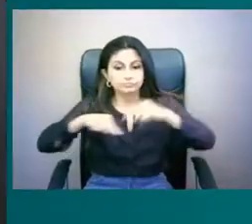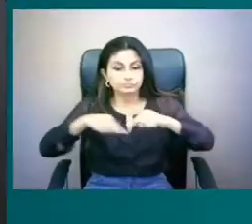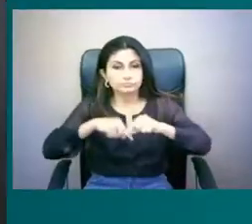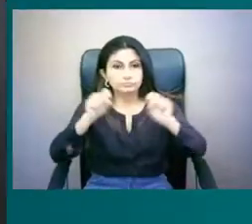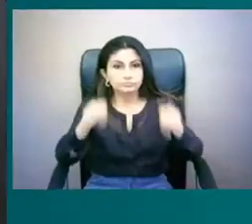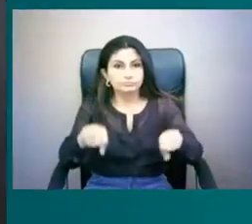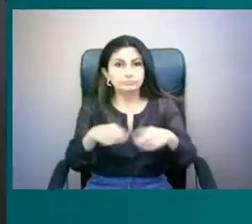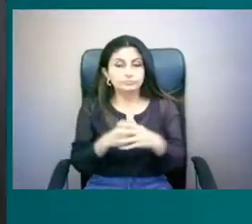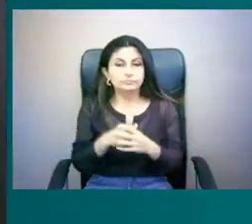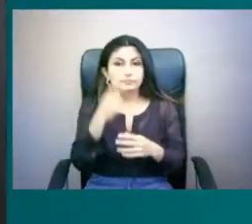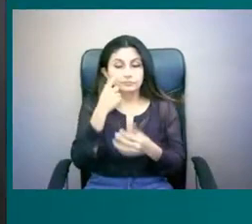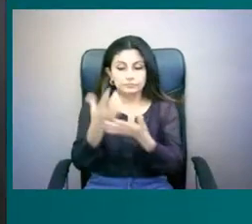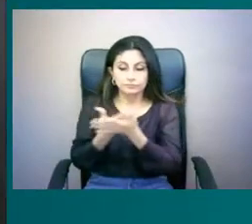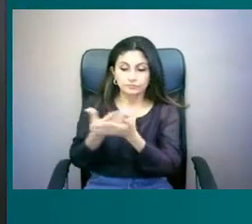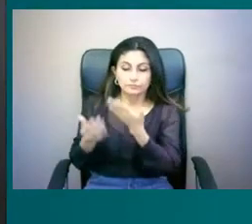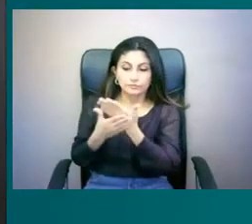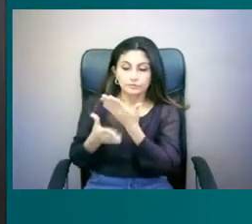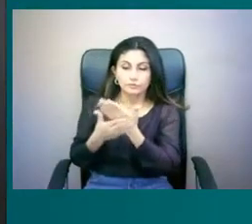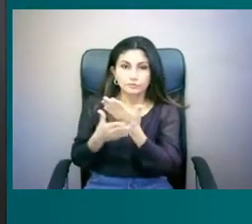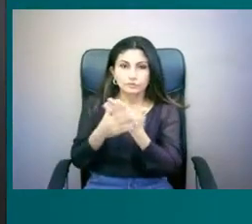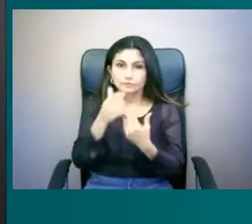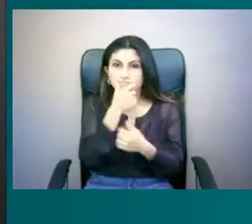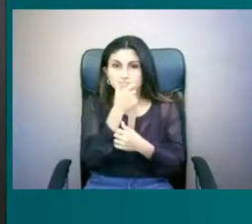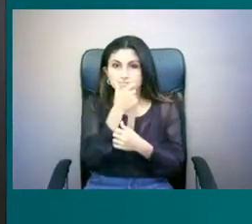que me dicen.